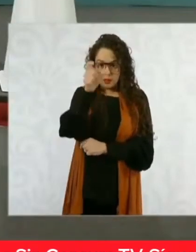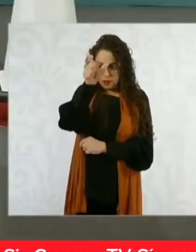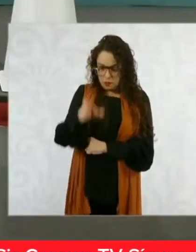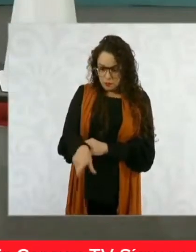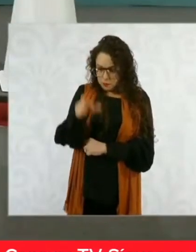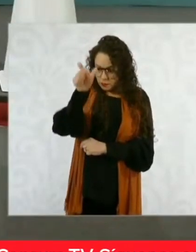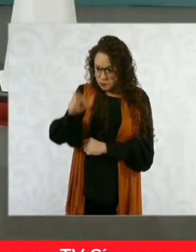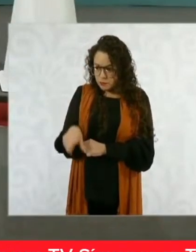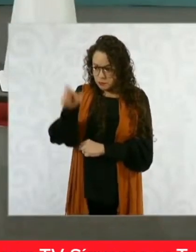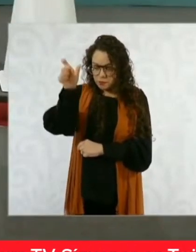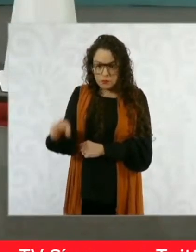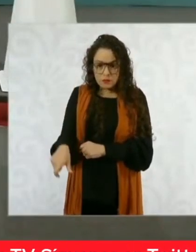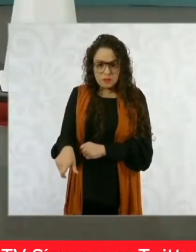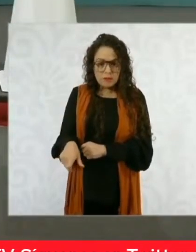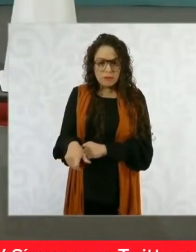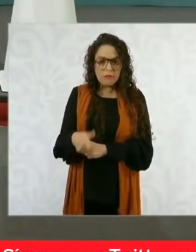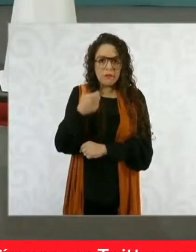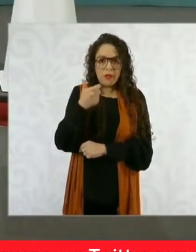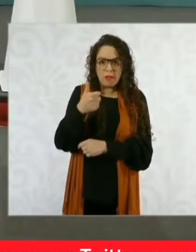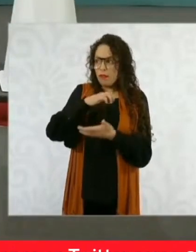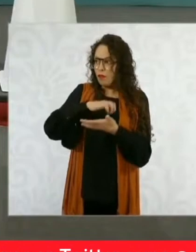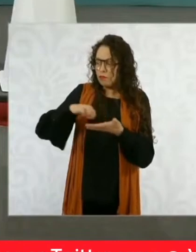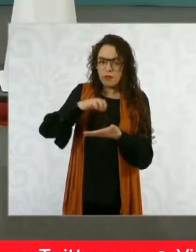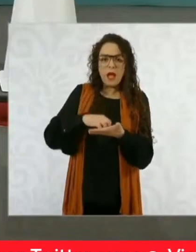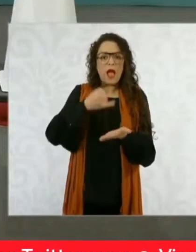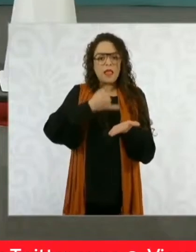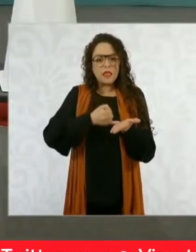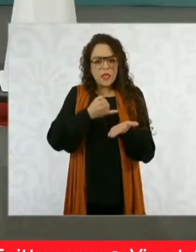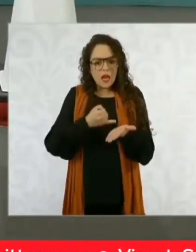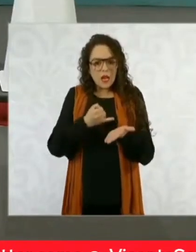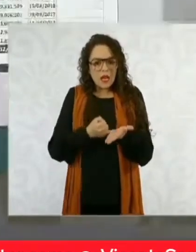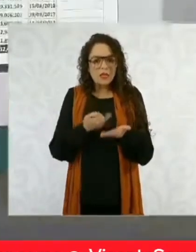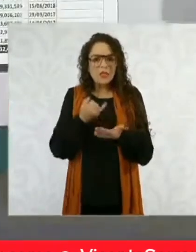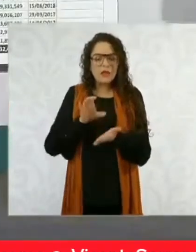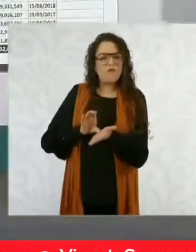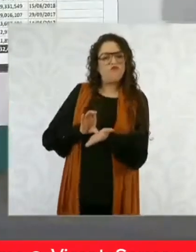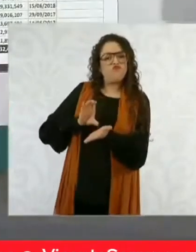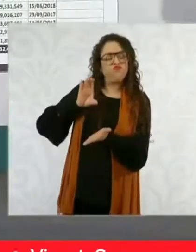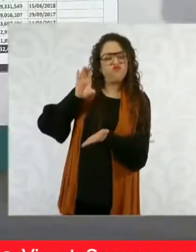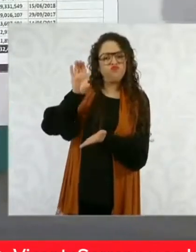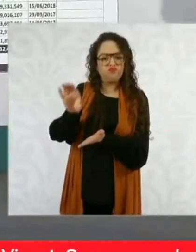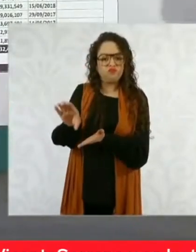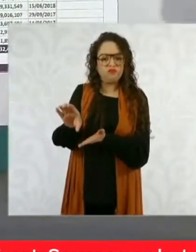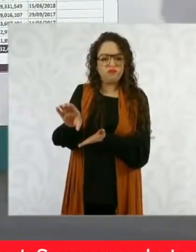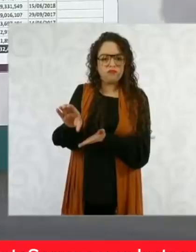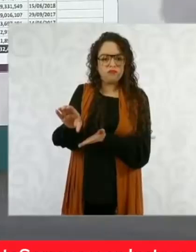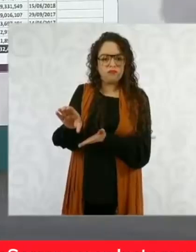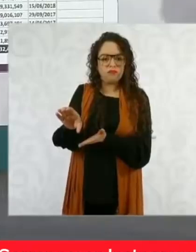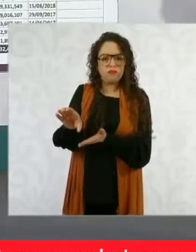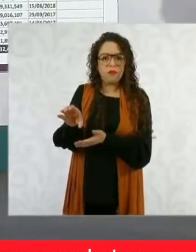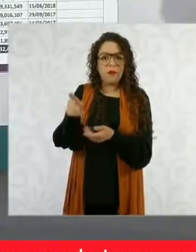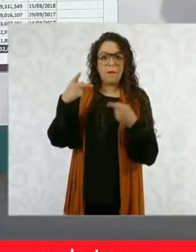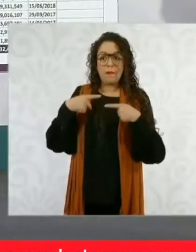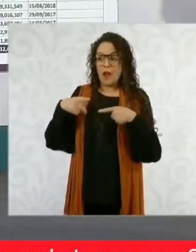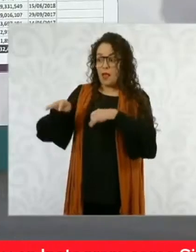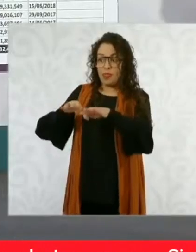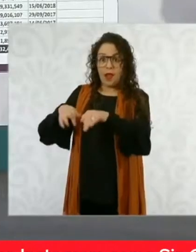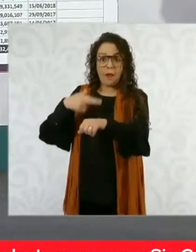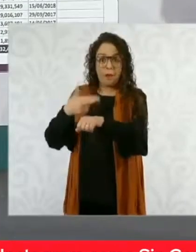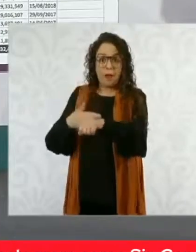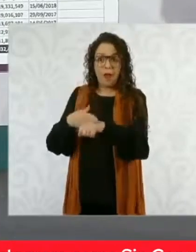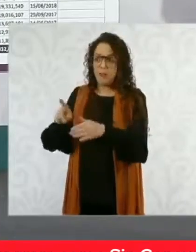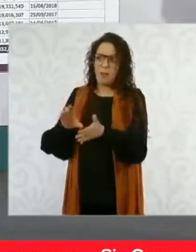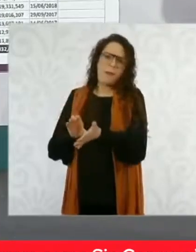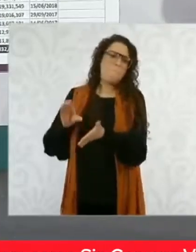los intereses y lo que se le dio por parte de dinero de los trabajadores. Esto lo